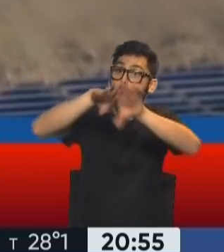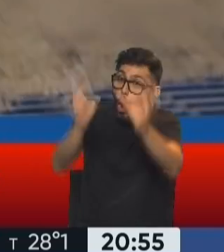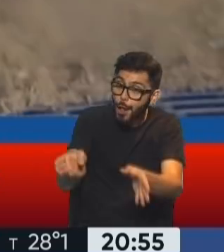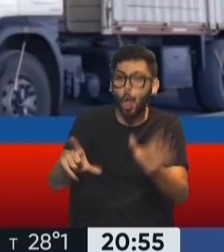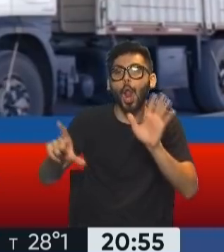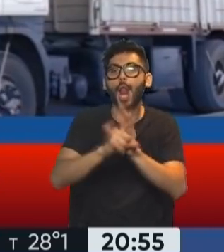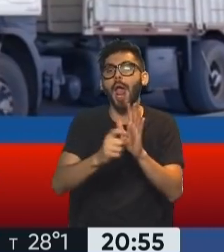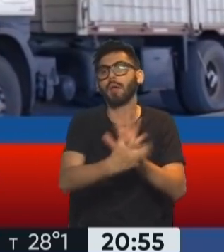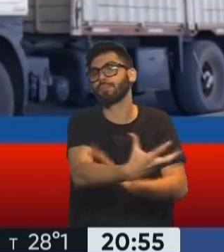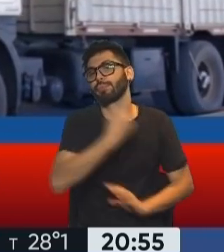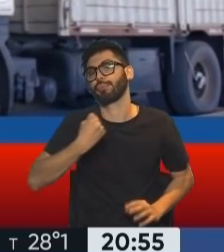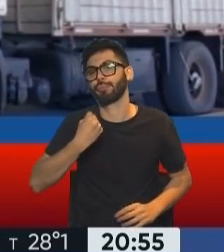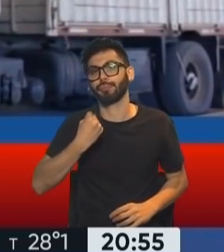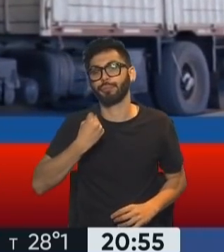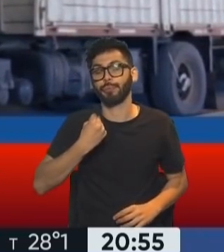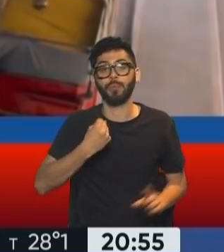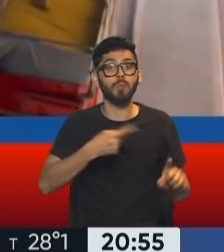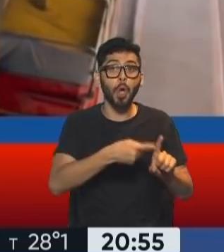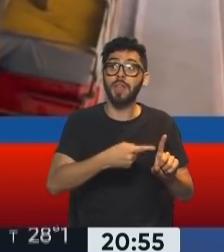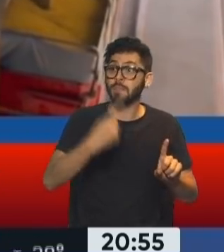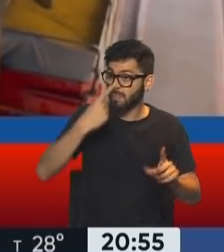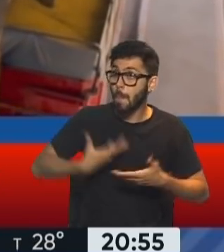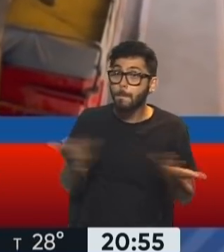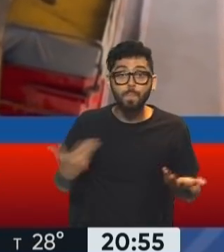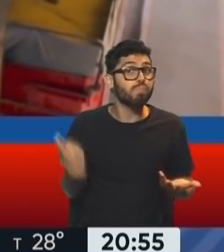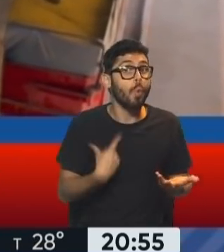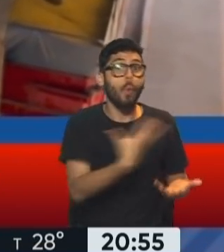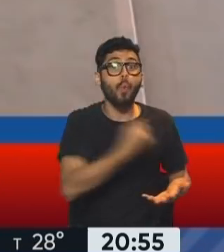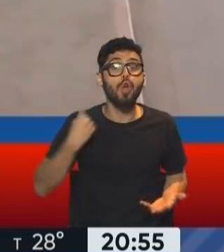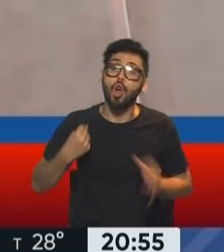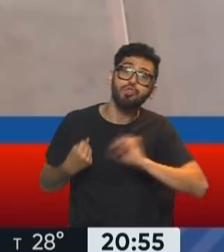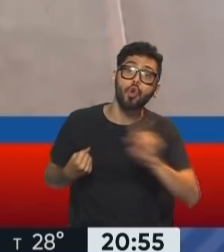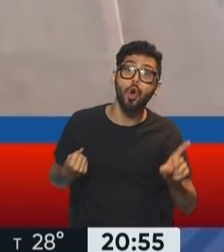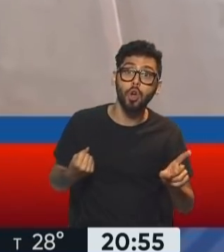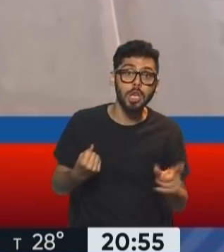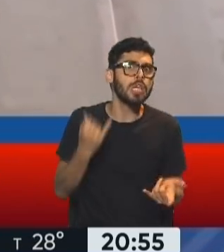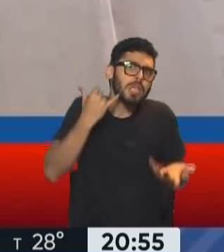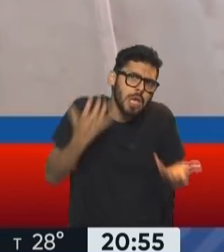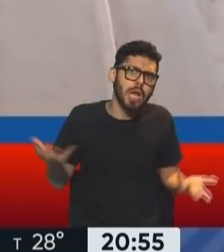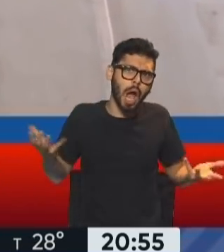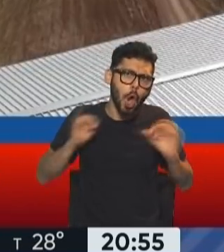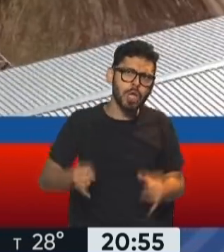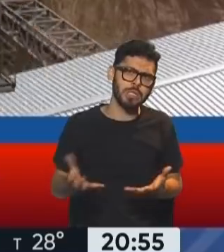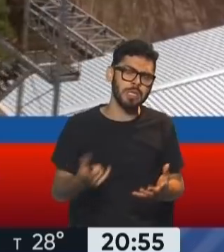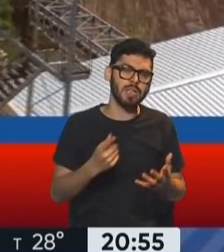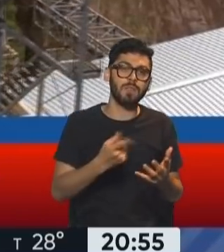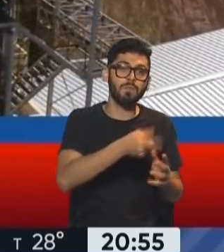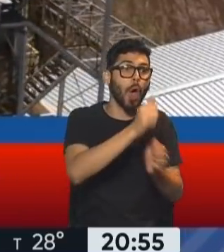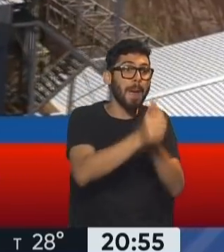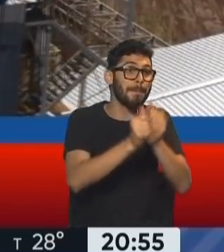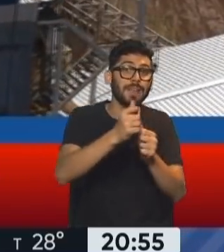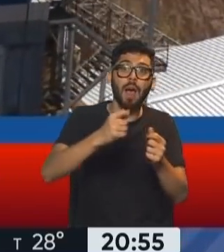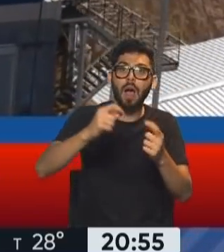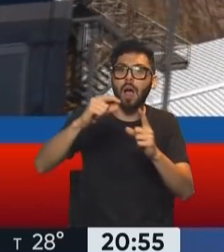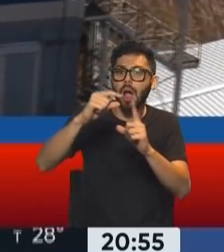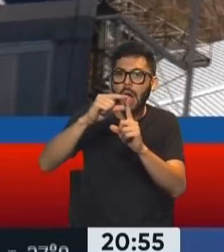si Vicentín era o no de interés público. Y claro que lo es. Es la empresa argentina más importante exportadora de cereales,